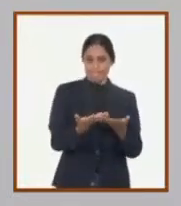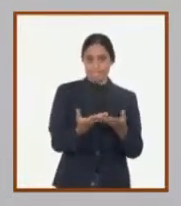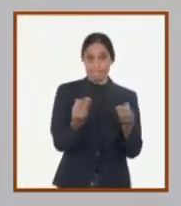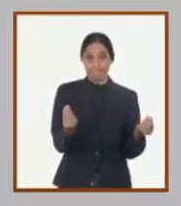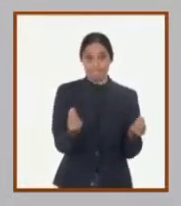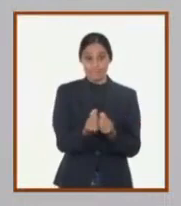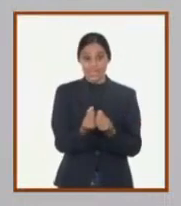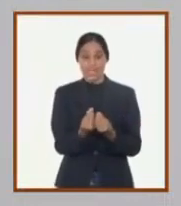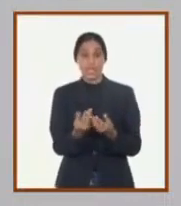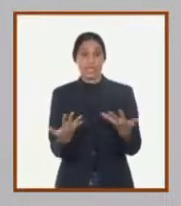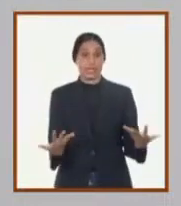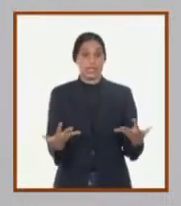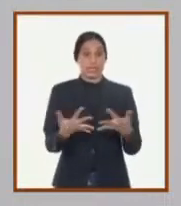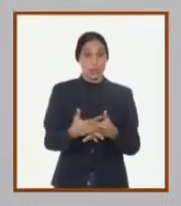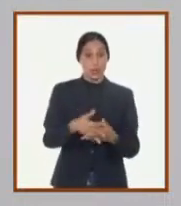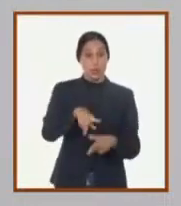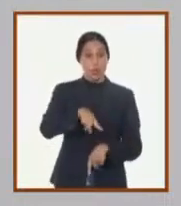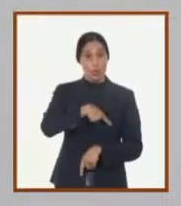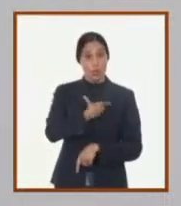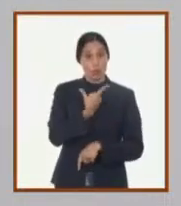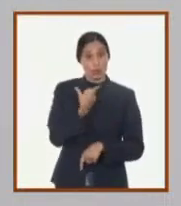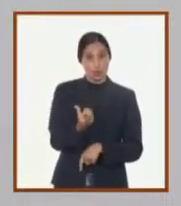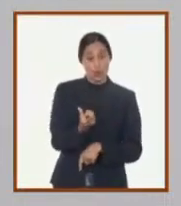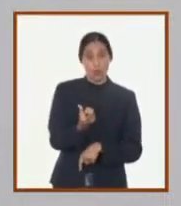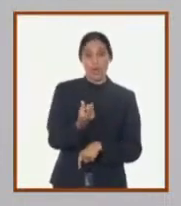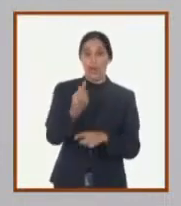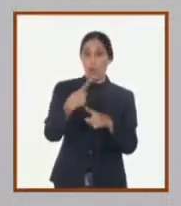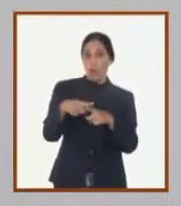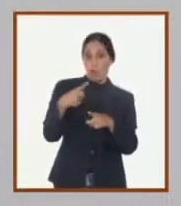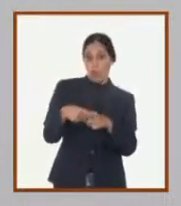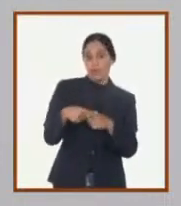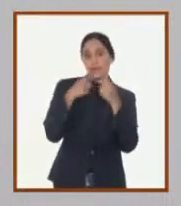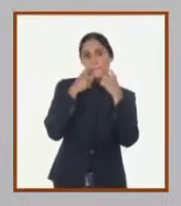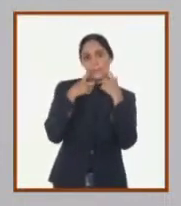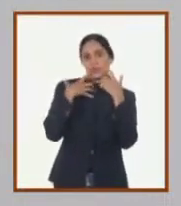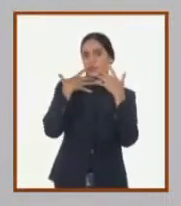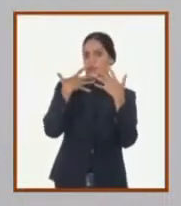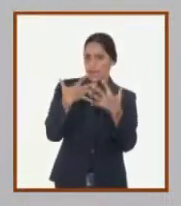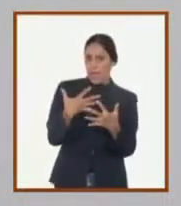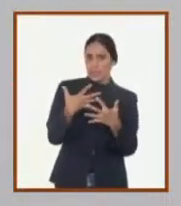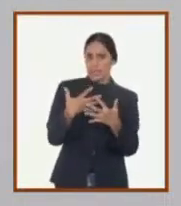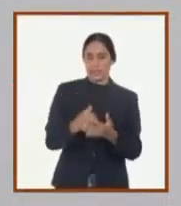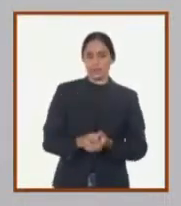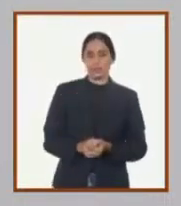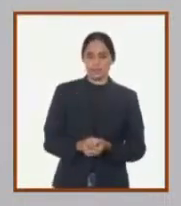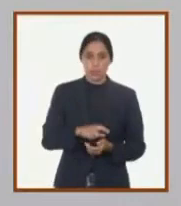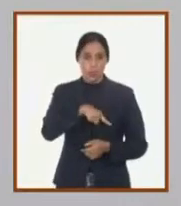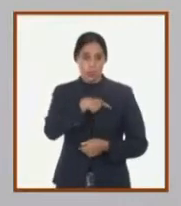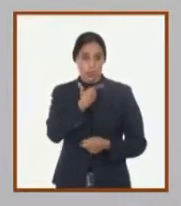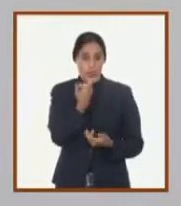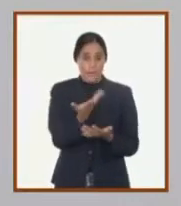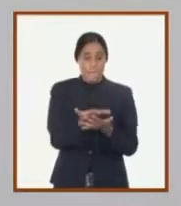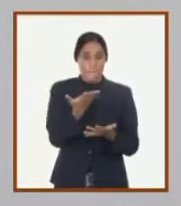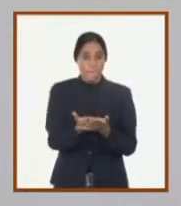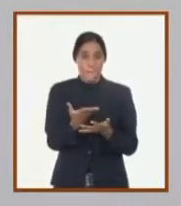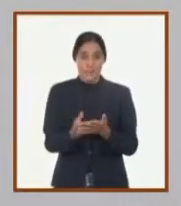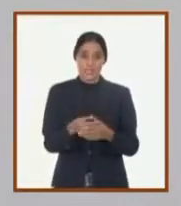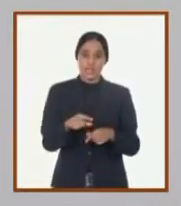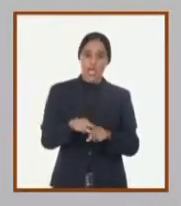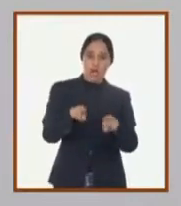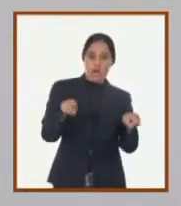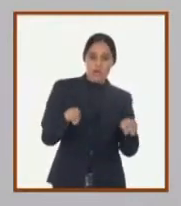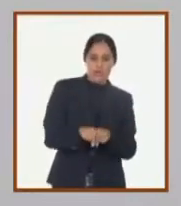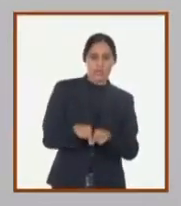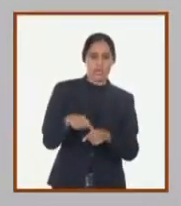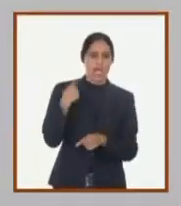la orden eh eh Félix barera la máxima distinción de la cultura se le entregara a la oficina hace